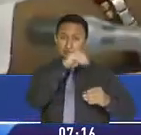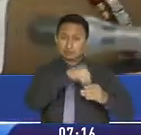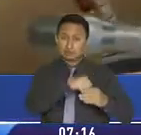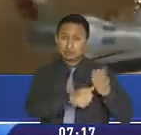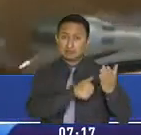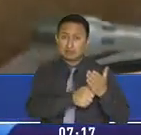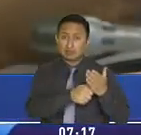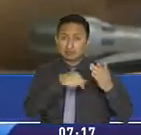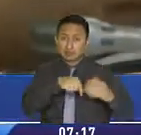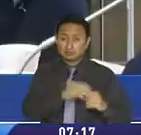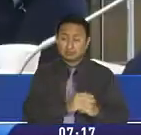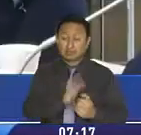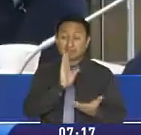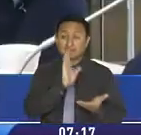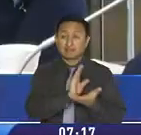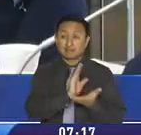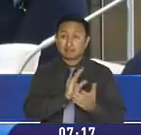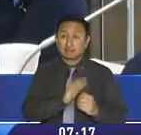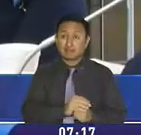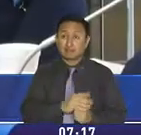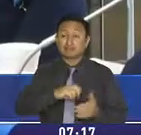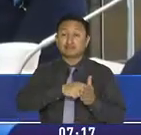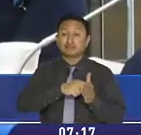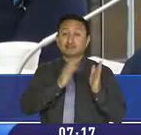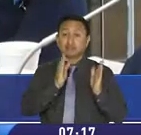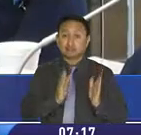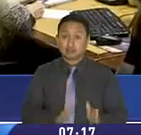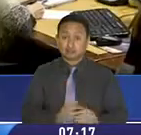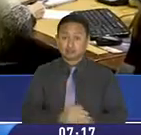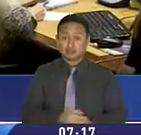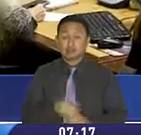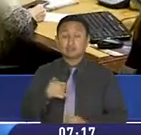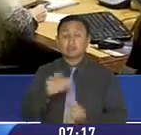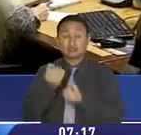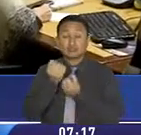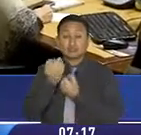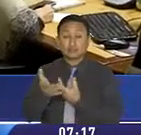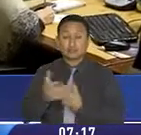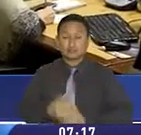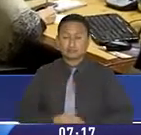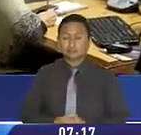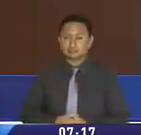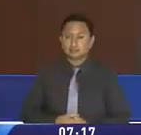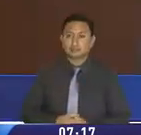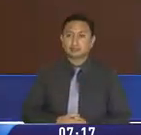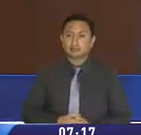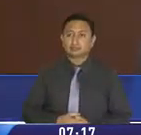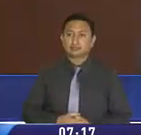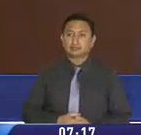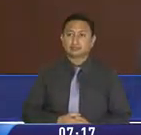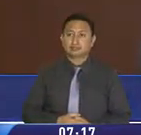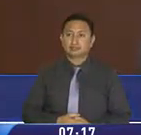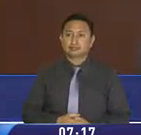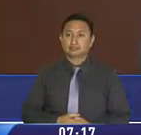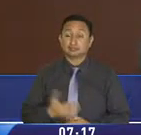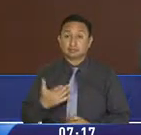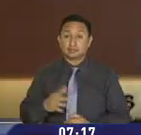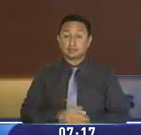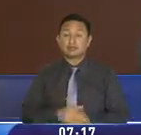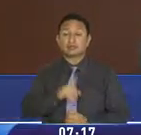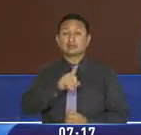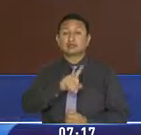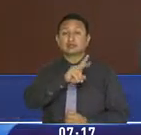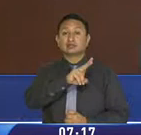ministerio como del IES, el Contralor General del Estado informó al Pleno los siguientes resultados. Se generaron